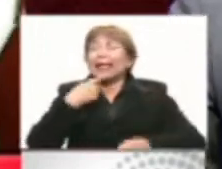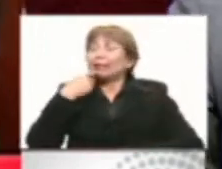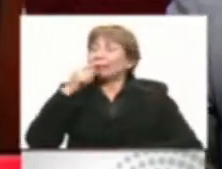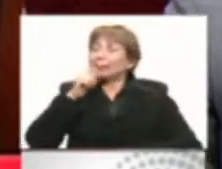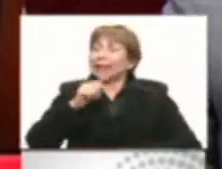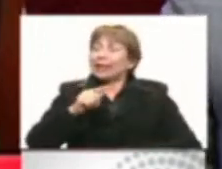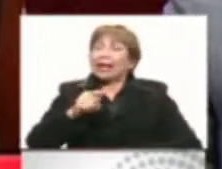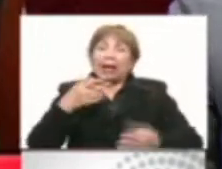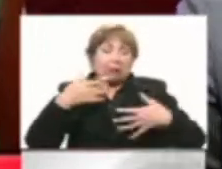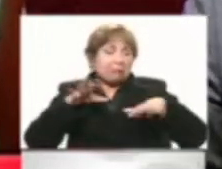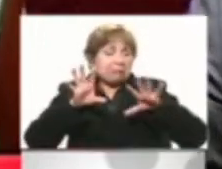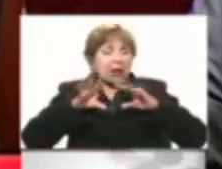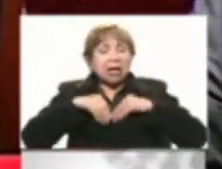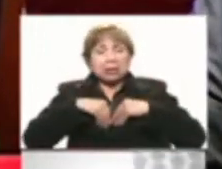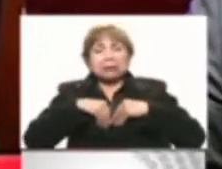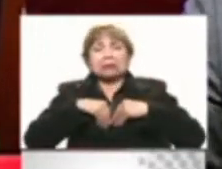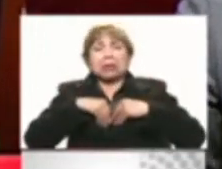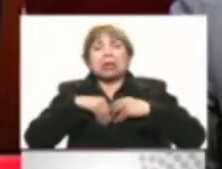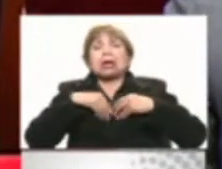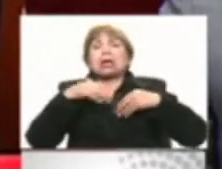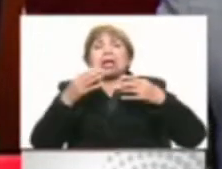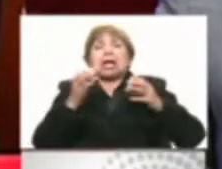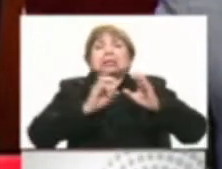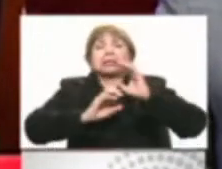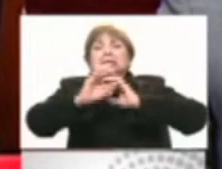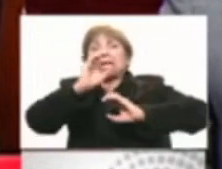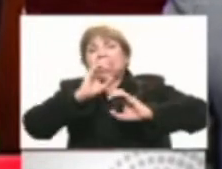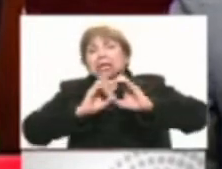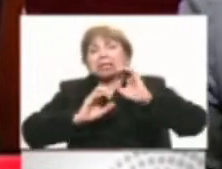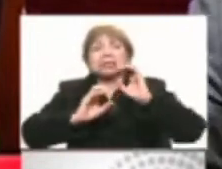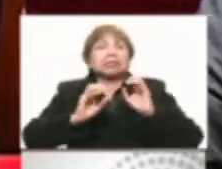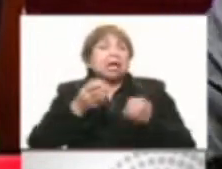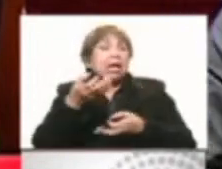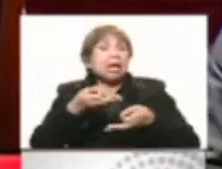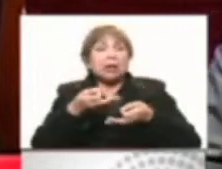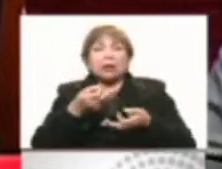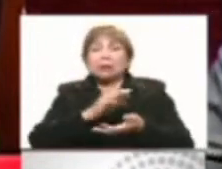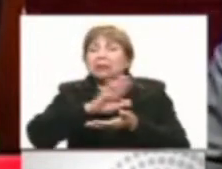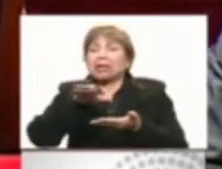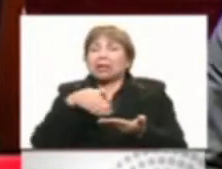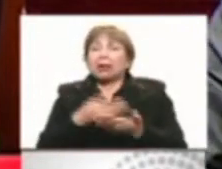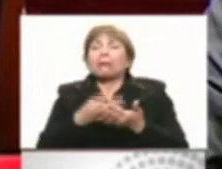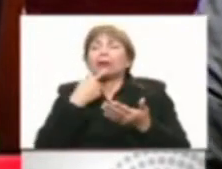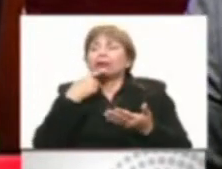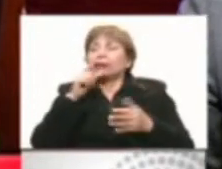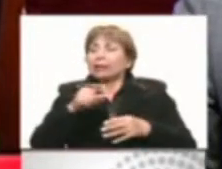está aceptado en la ciencia económica a nivel general y por eso es que